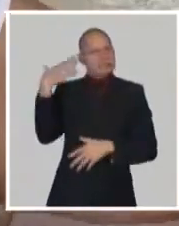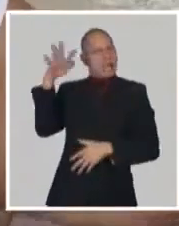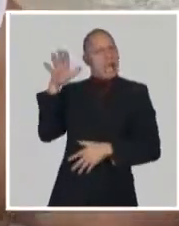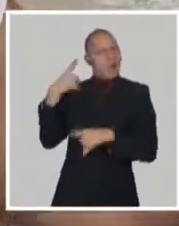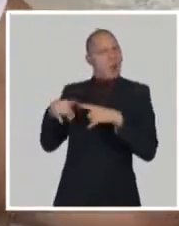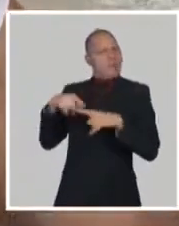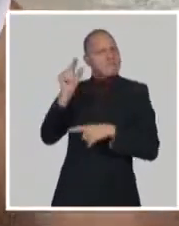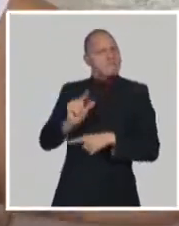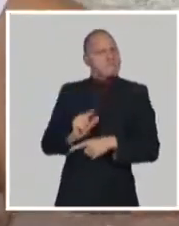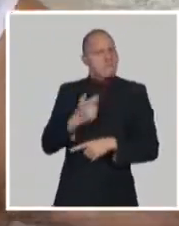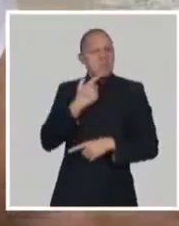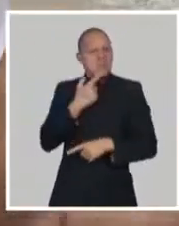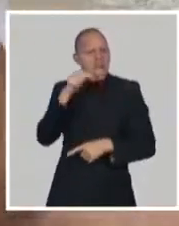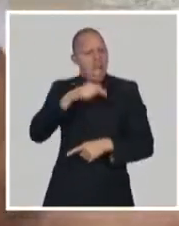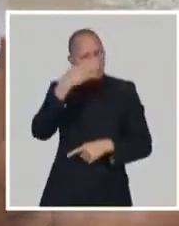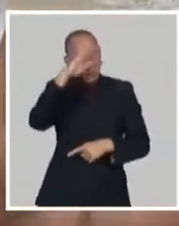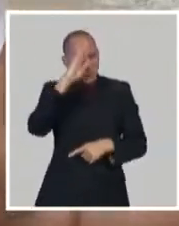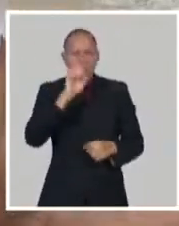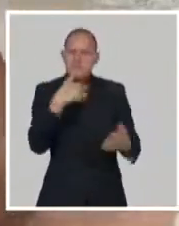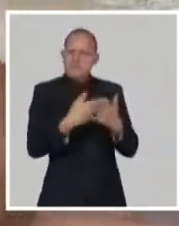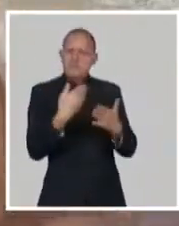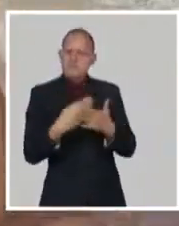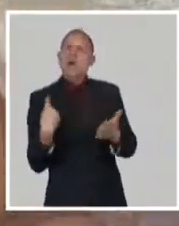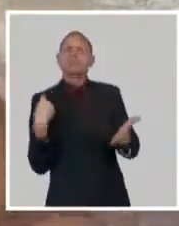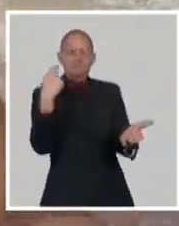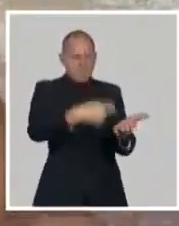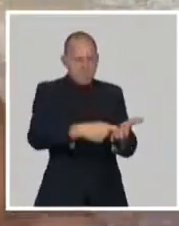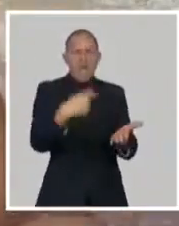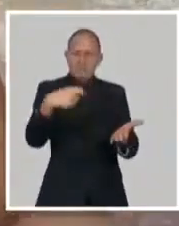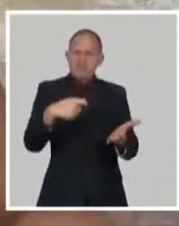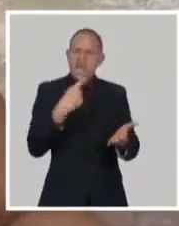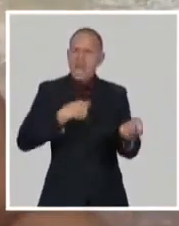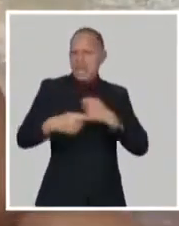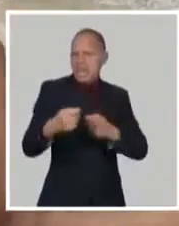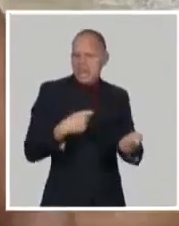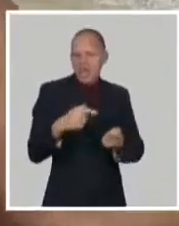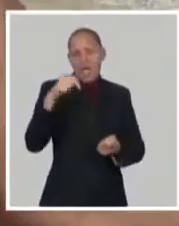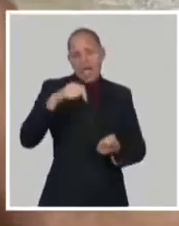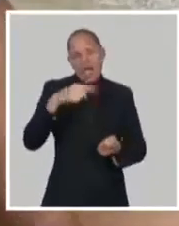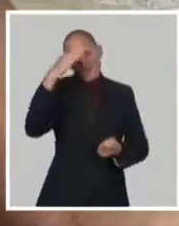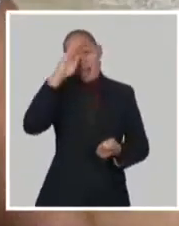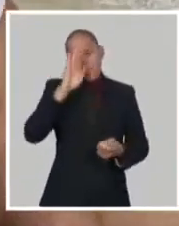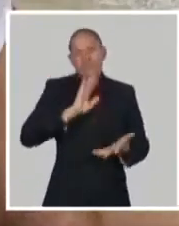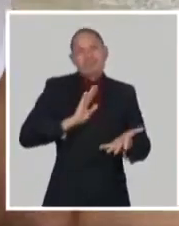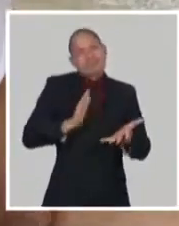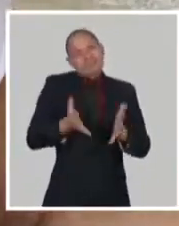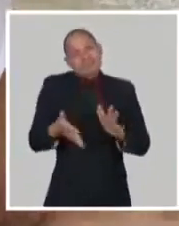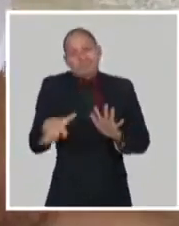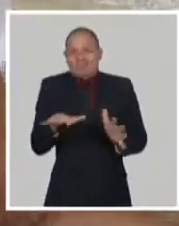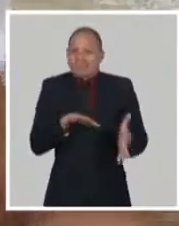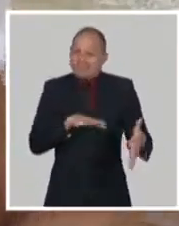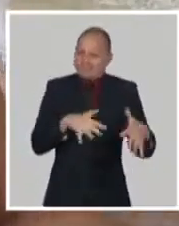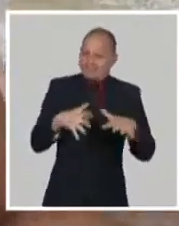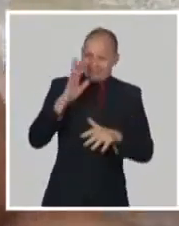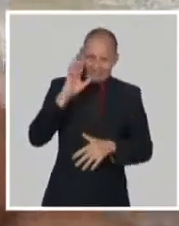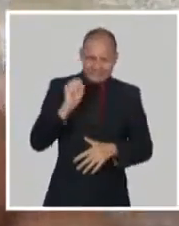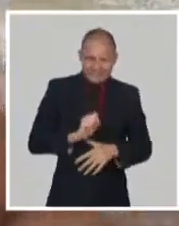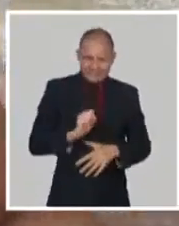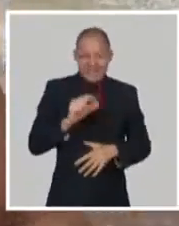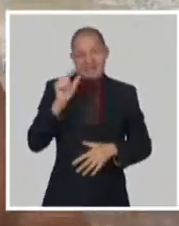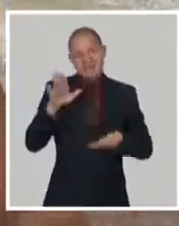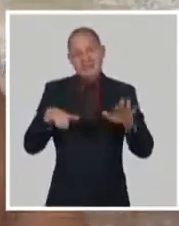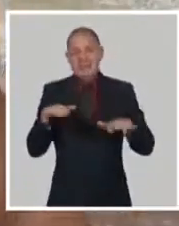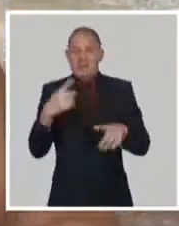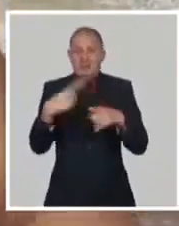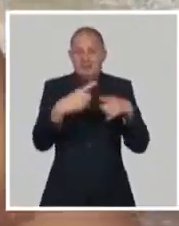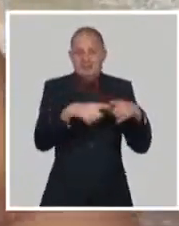lugares, ¿no?, que el empresario es quien pone el dinero para hacer un negocio, pero nosotros sabemos que eso está dividido en el mundo entre propiedad y